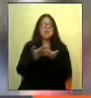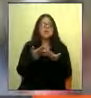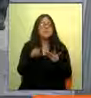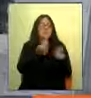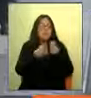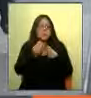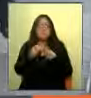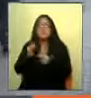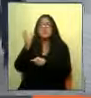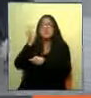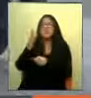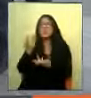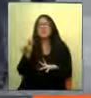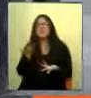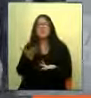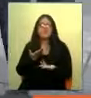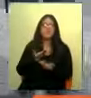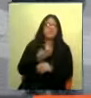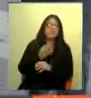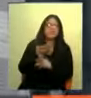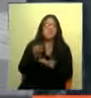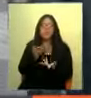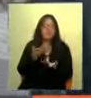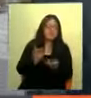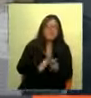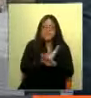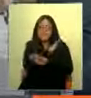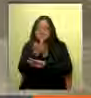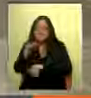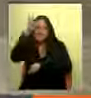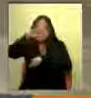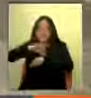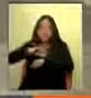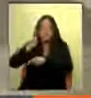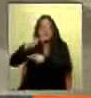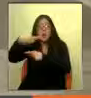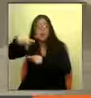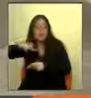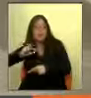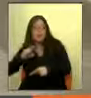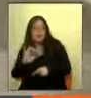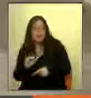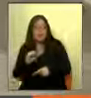se decide a ir al doctor. María ya lo hizo. Hoy dice sentirse mucho mejor.